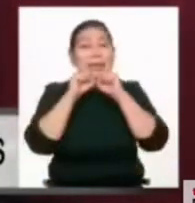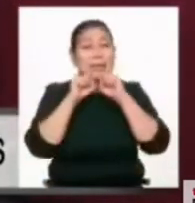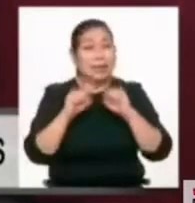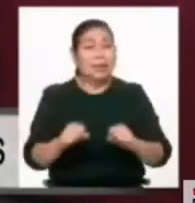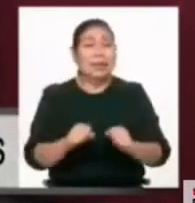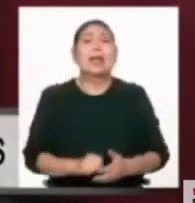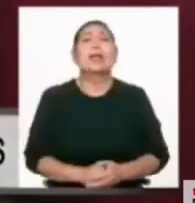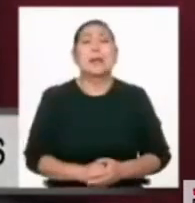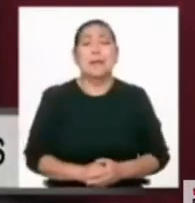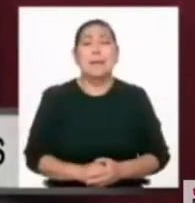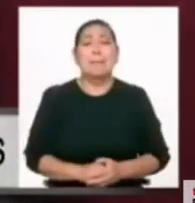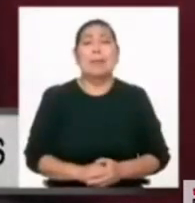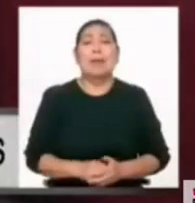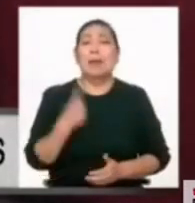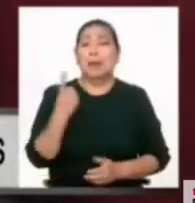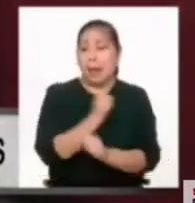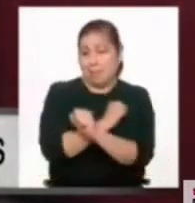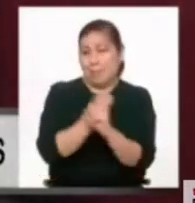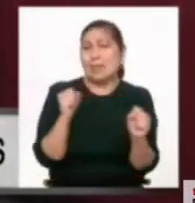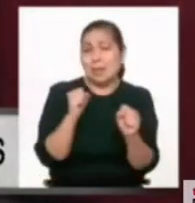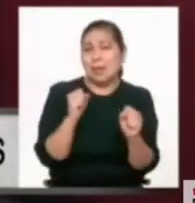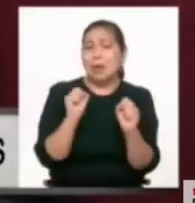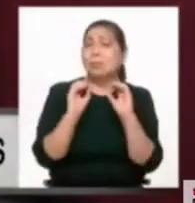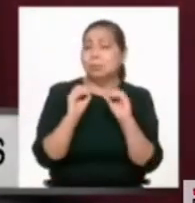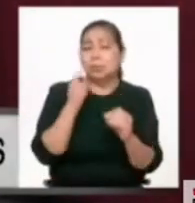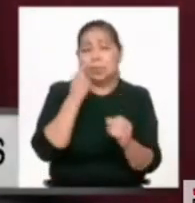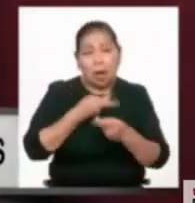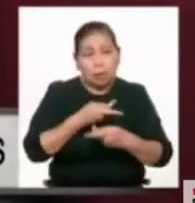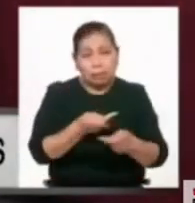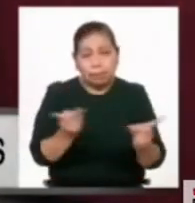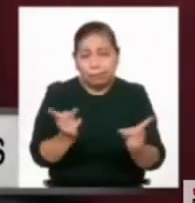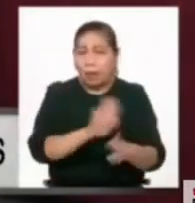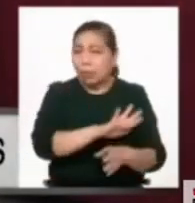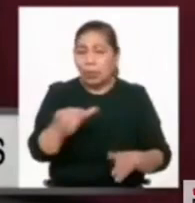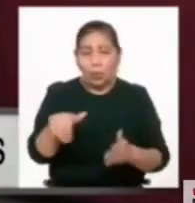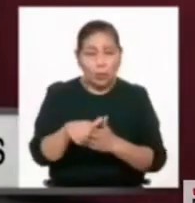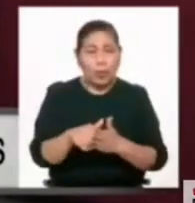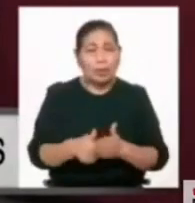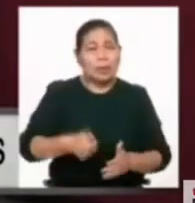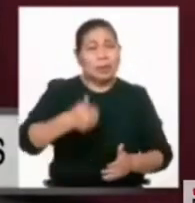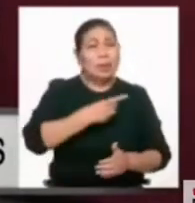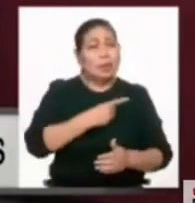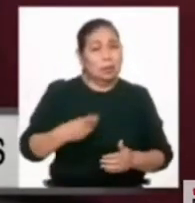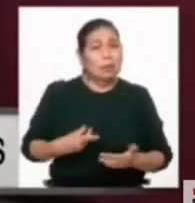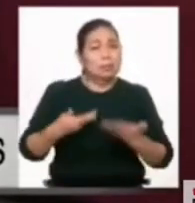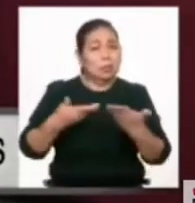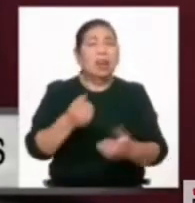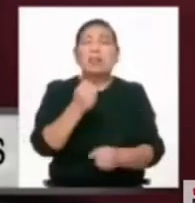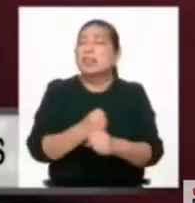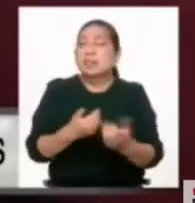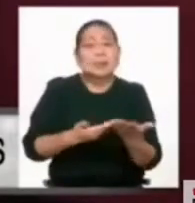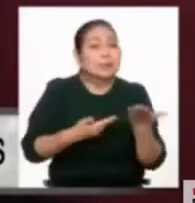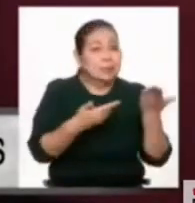general. A primera hora se puso en conocimiento a todos los directores que pongan su plan de